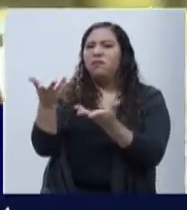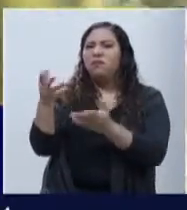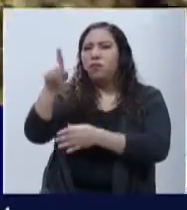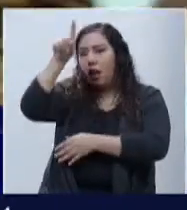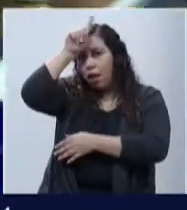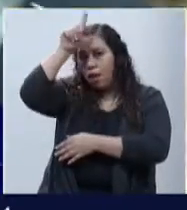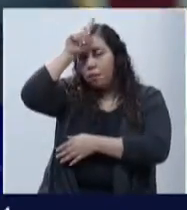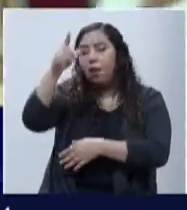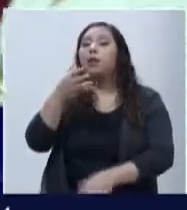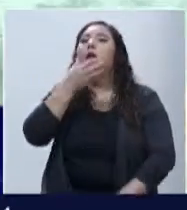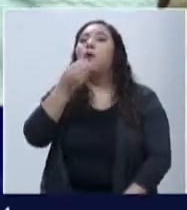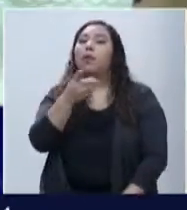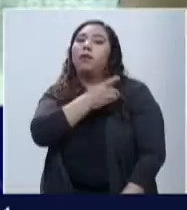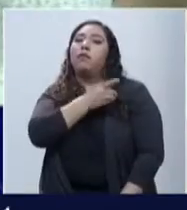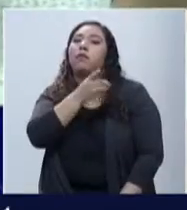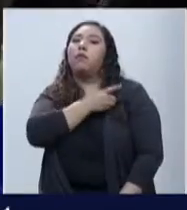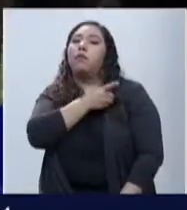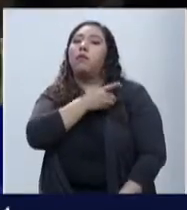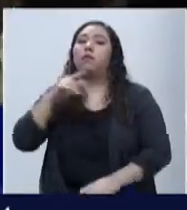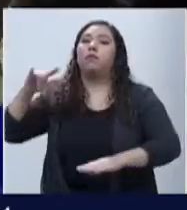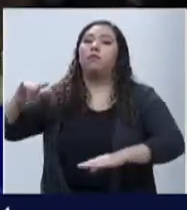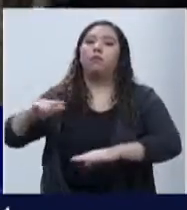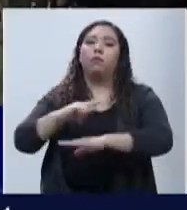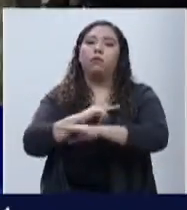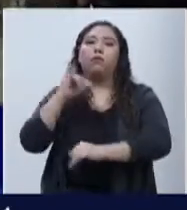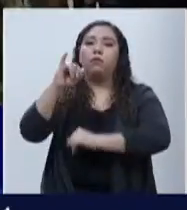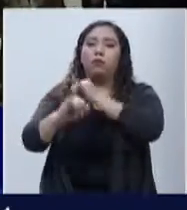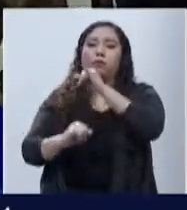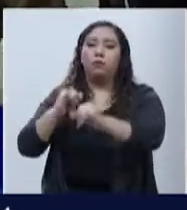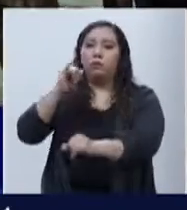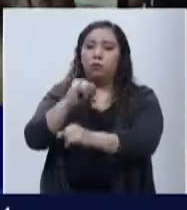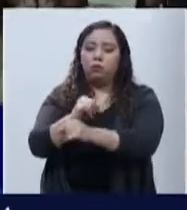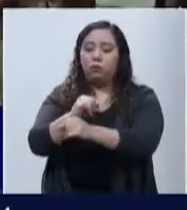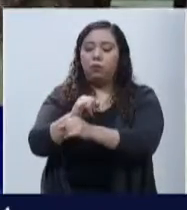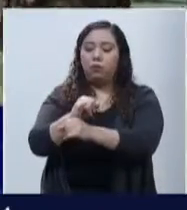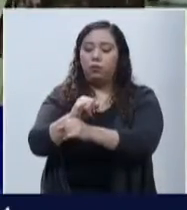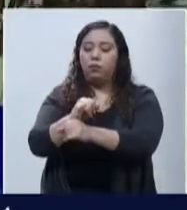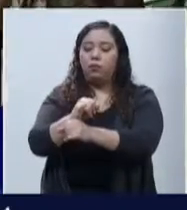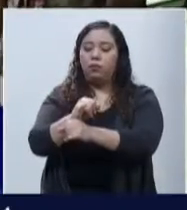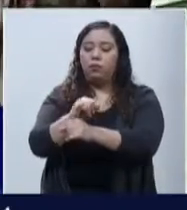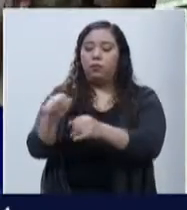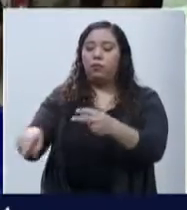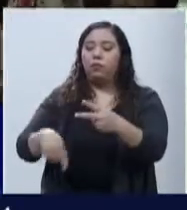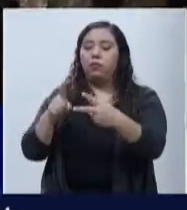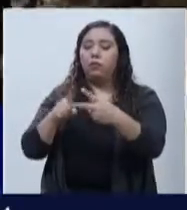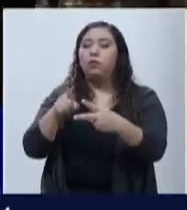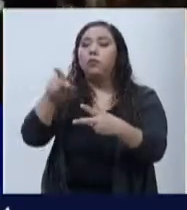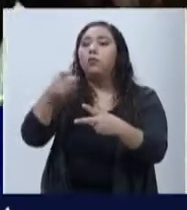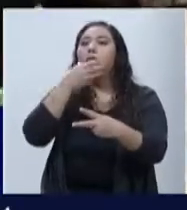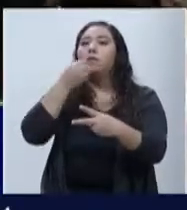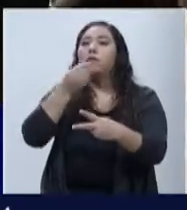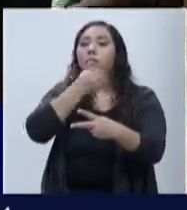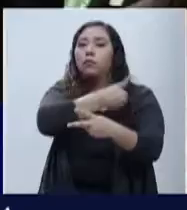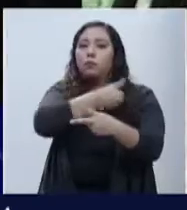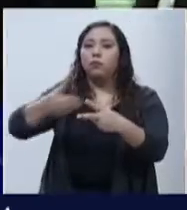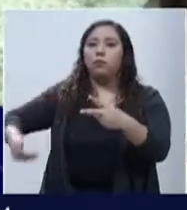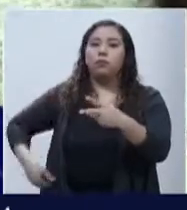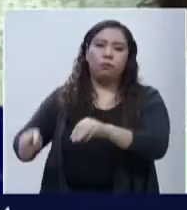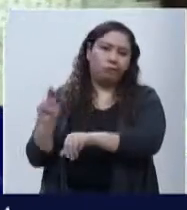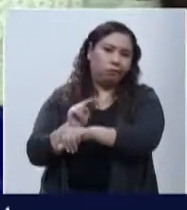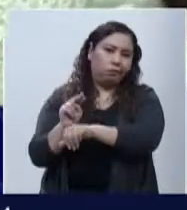el director general de múnich international airport rafael rafael y el presidente de desarrollo de